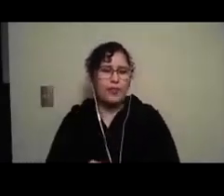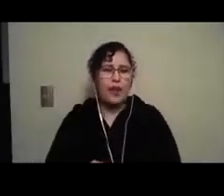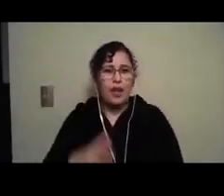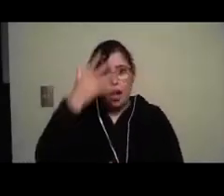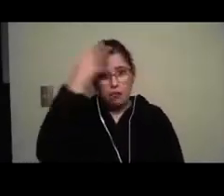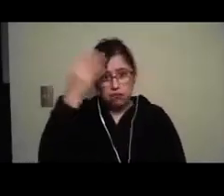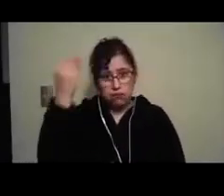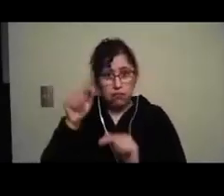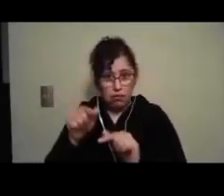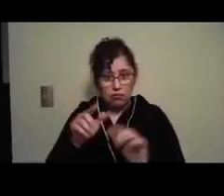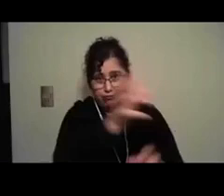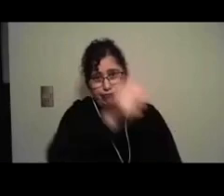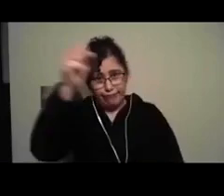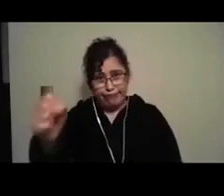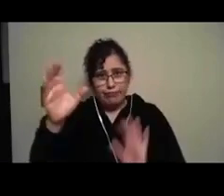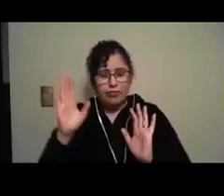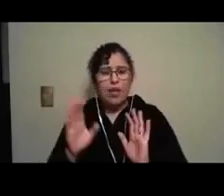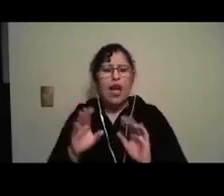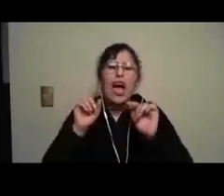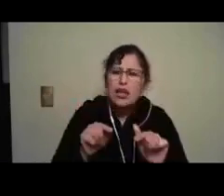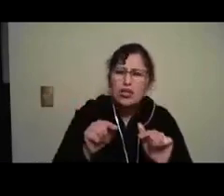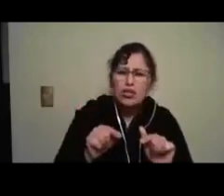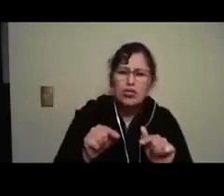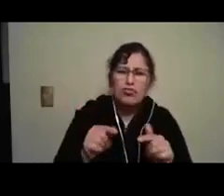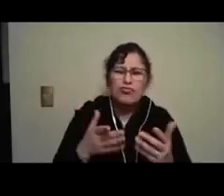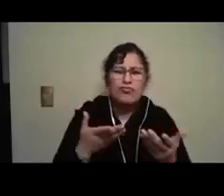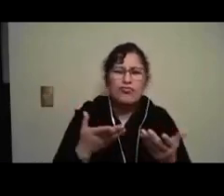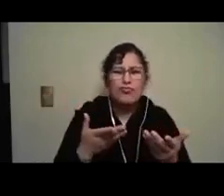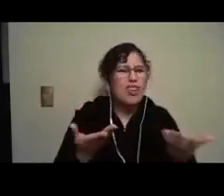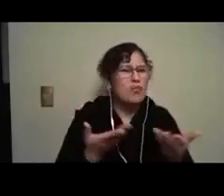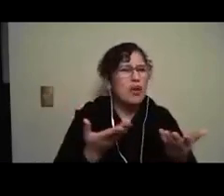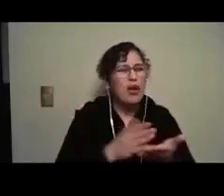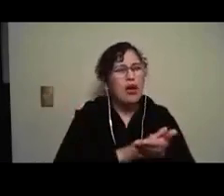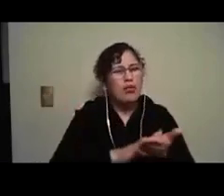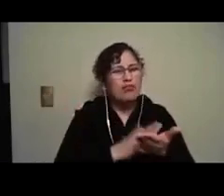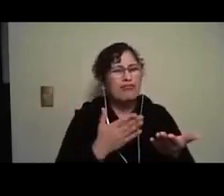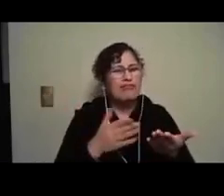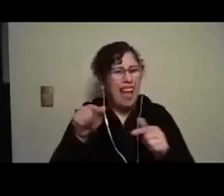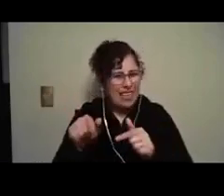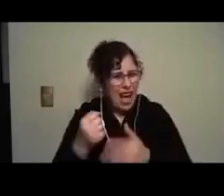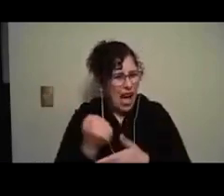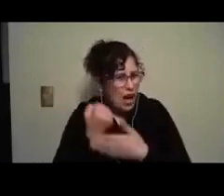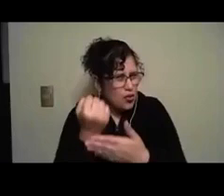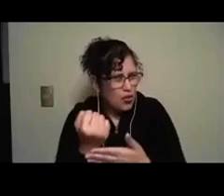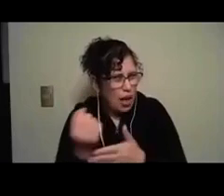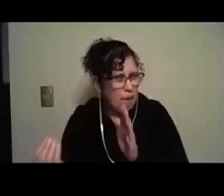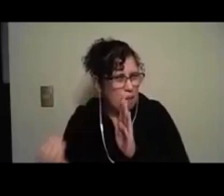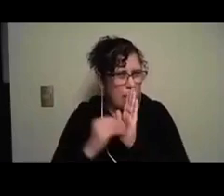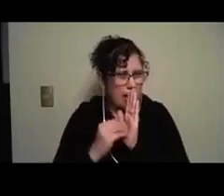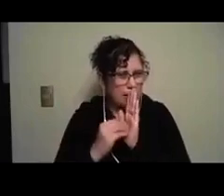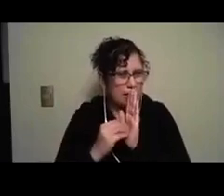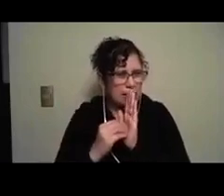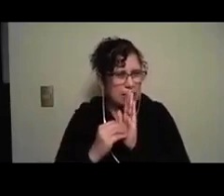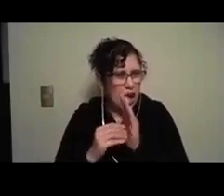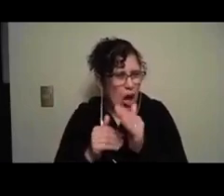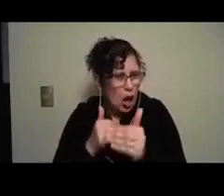residencia le puede generar o, digamos, ayudar un poco a progresar un poco más